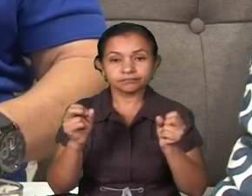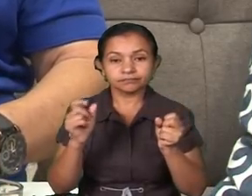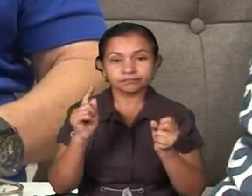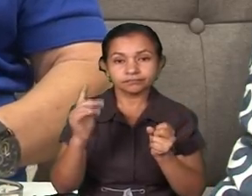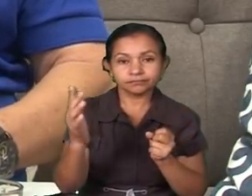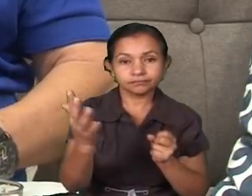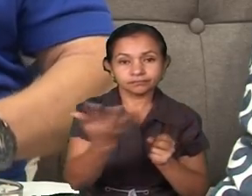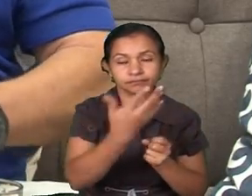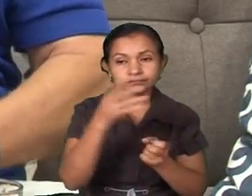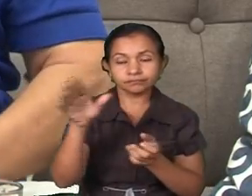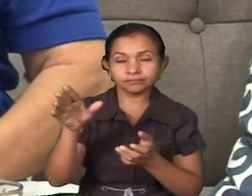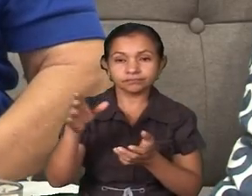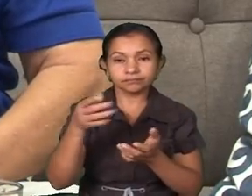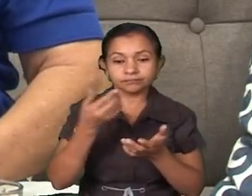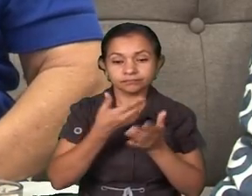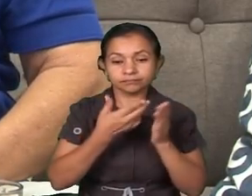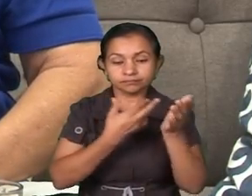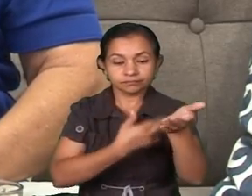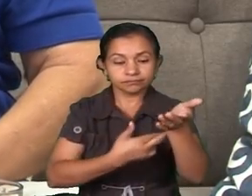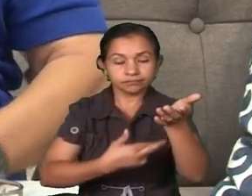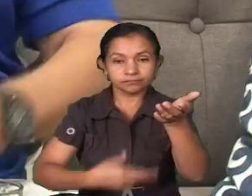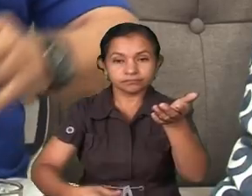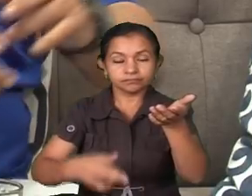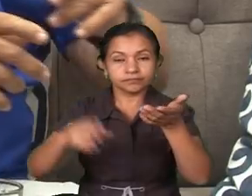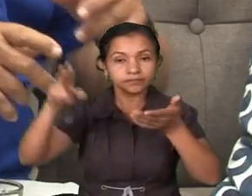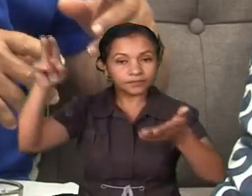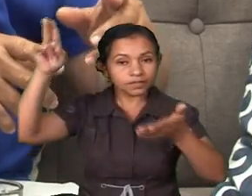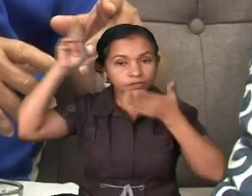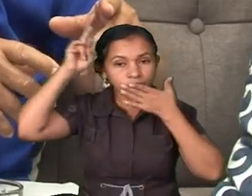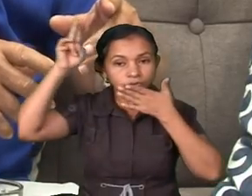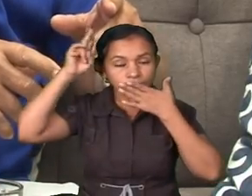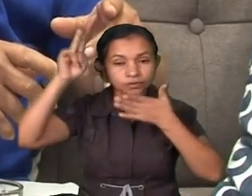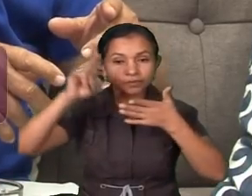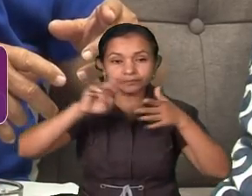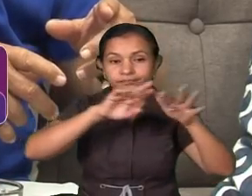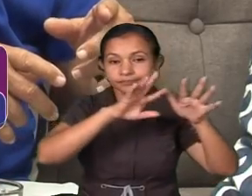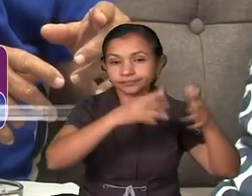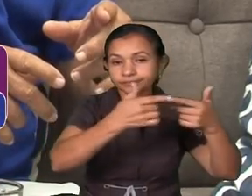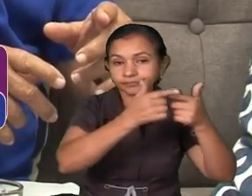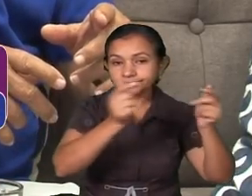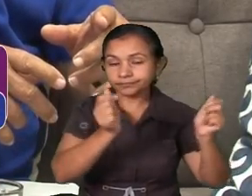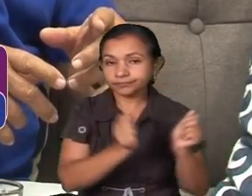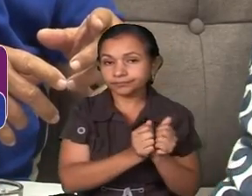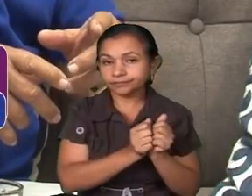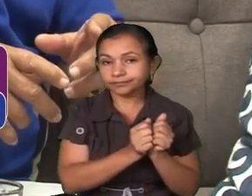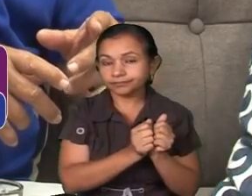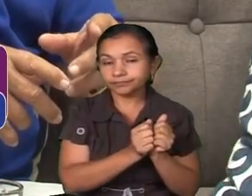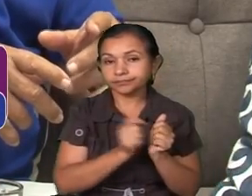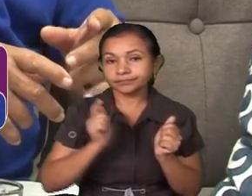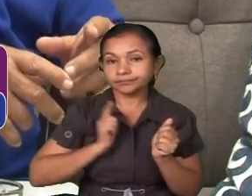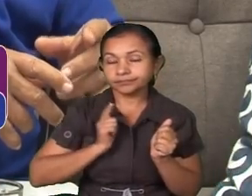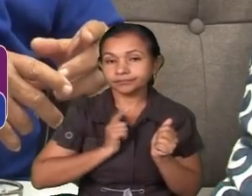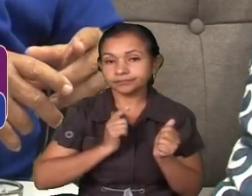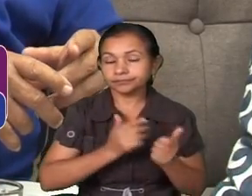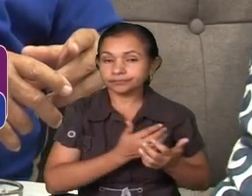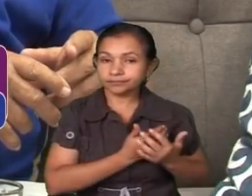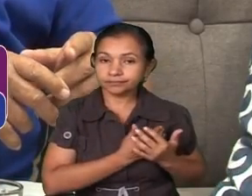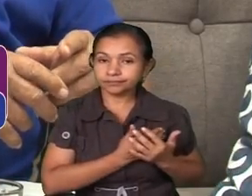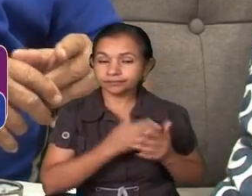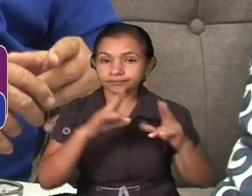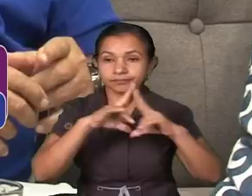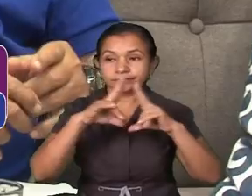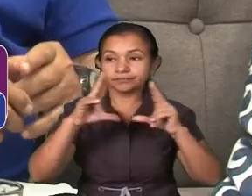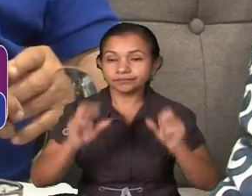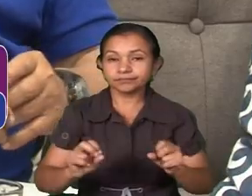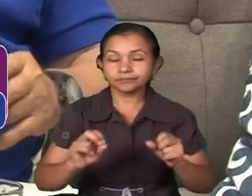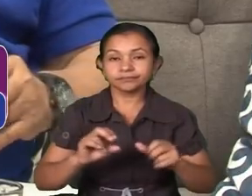heredamos los genes de Dirian Gen. Aunque la Violeta Granera y su grupo haya mamado de la teta de